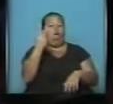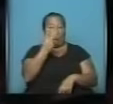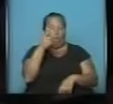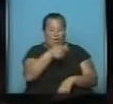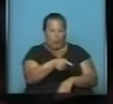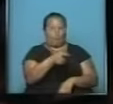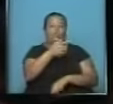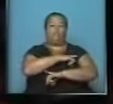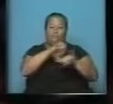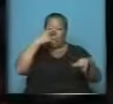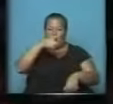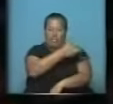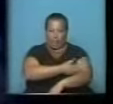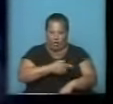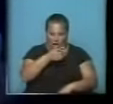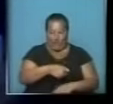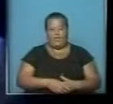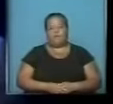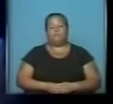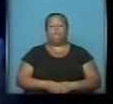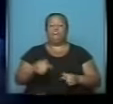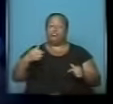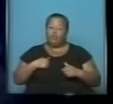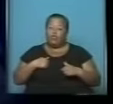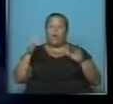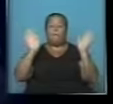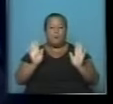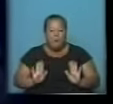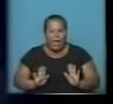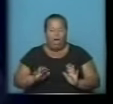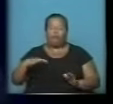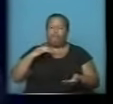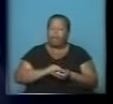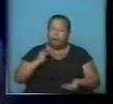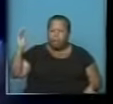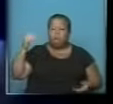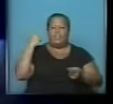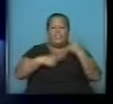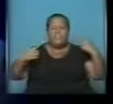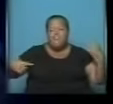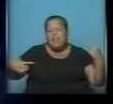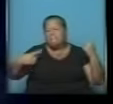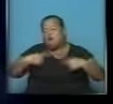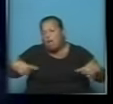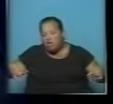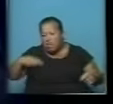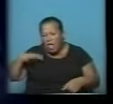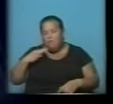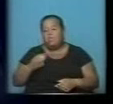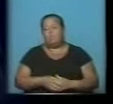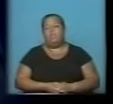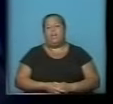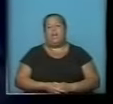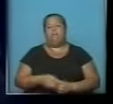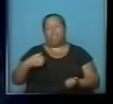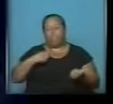minutos, su mensaje final, Daniel Scioli. Me preparé toda la vida por las distintas circunstancias